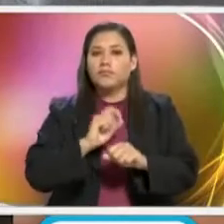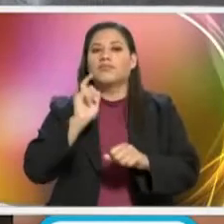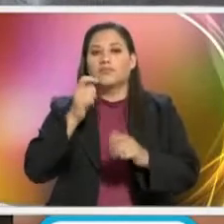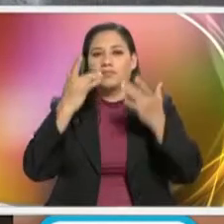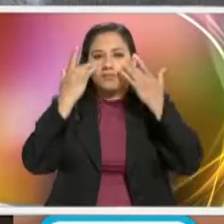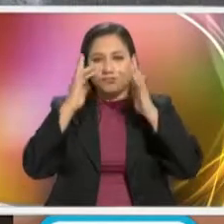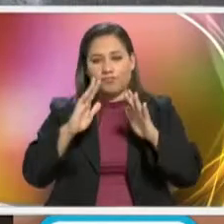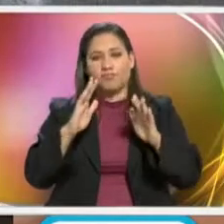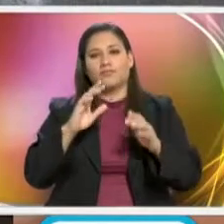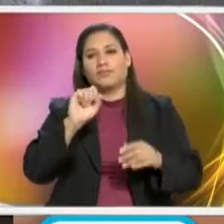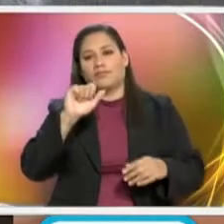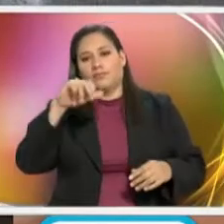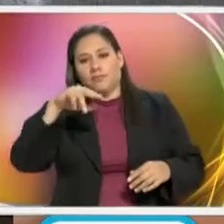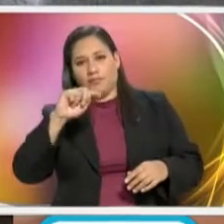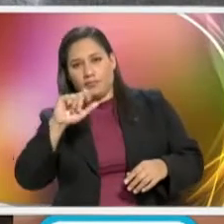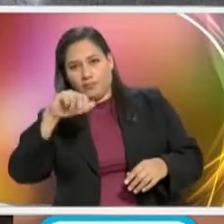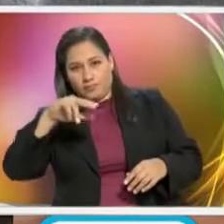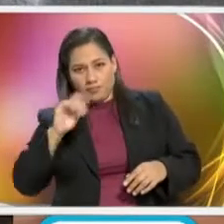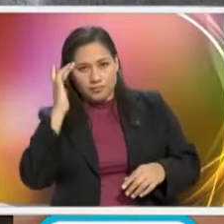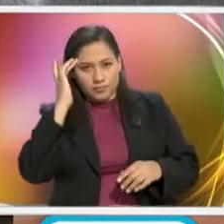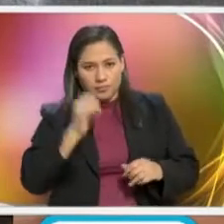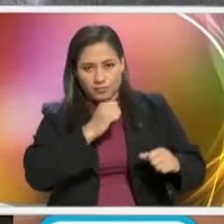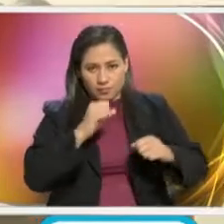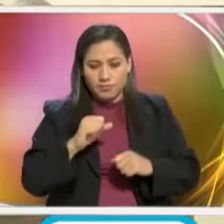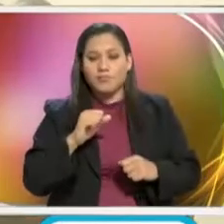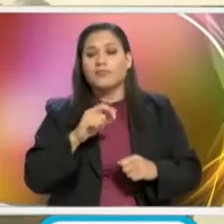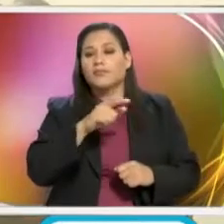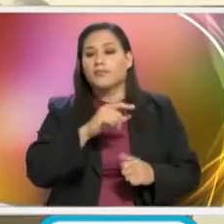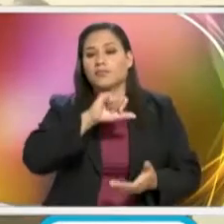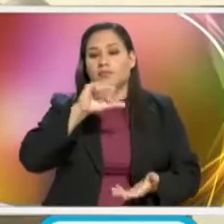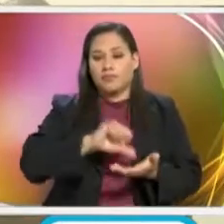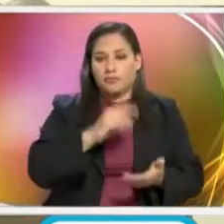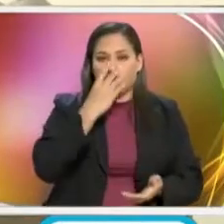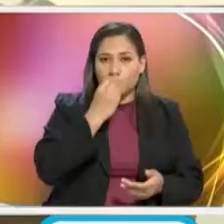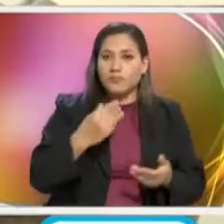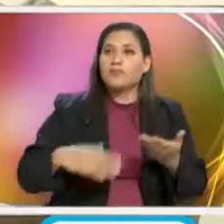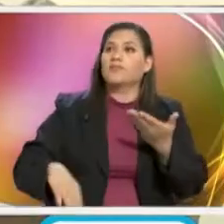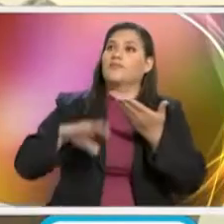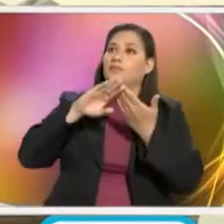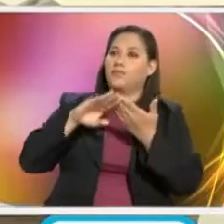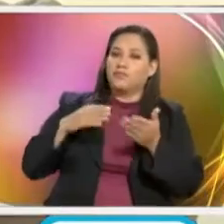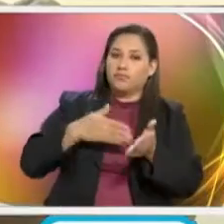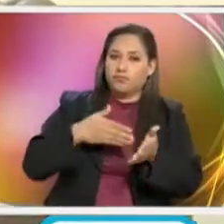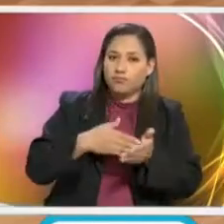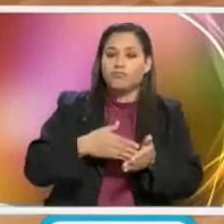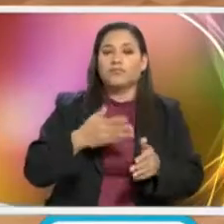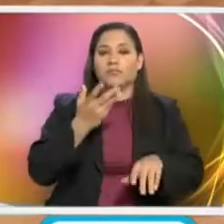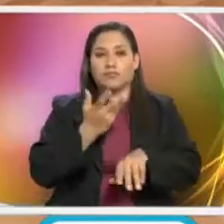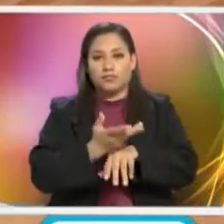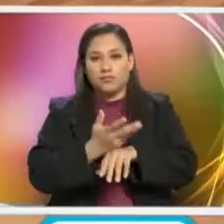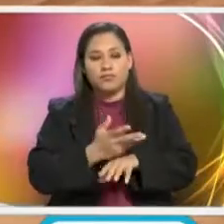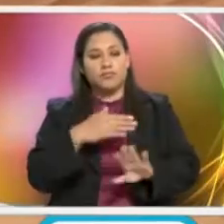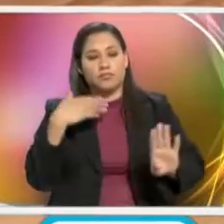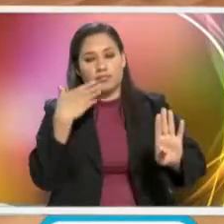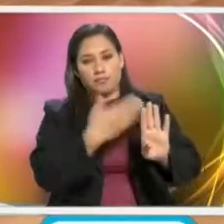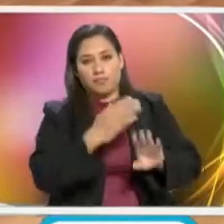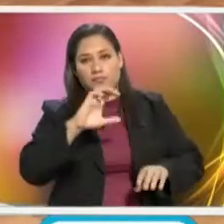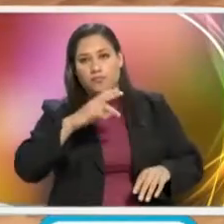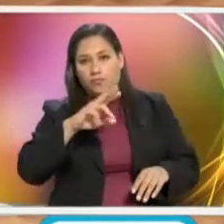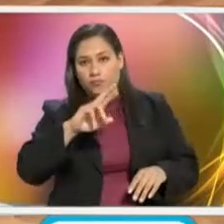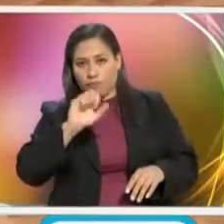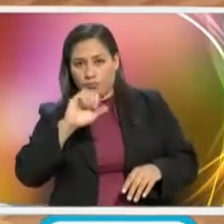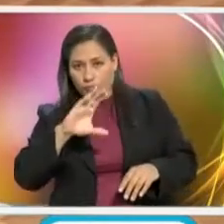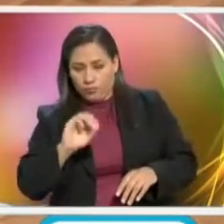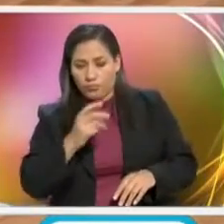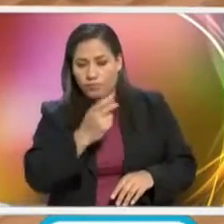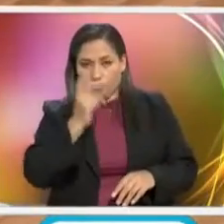Anna desde el centro de Coyoacán ante el acoso ya de las tropas norteamericanas hacia Churubusco. Esta